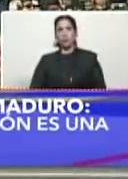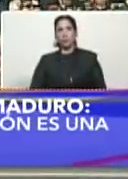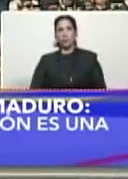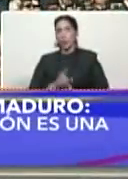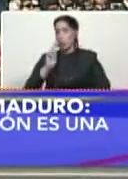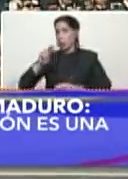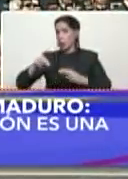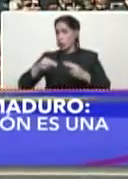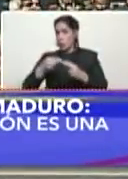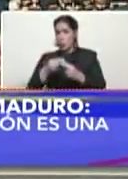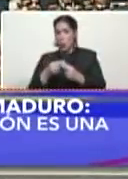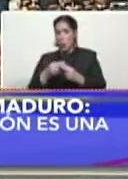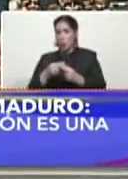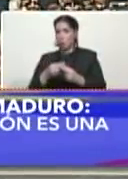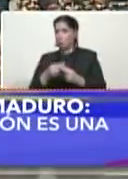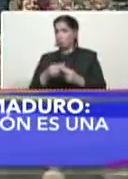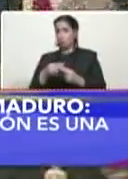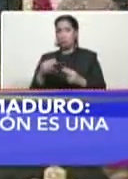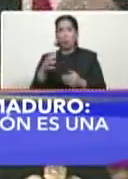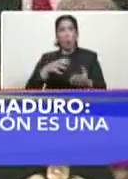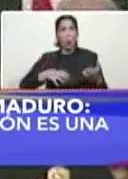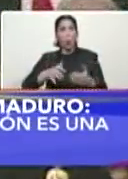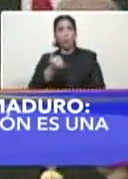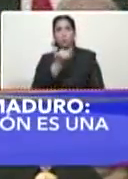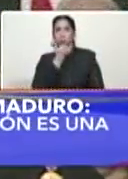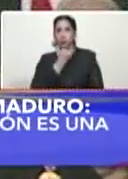ningún tipo de equívocos.